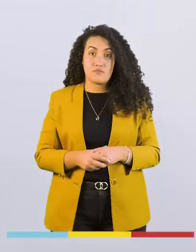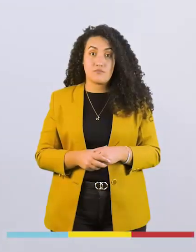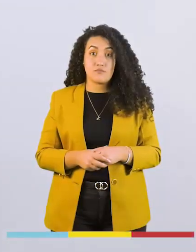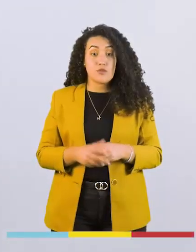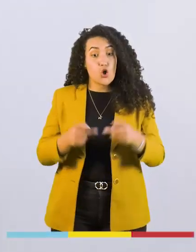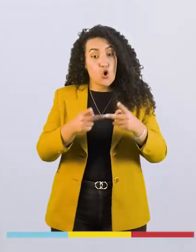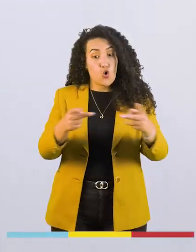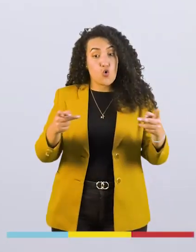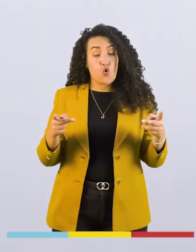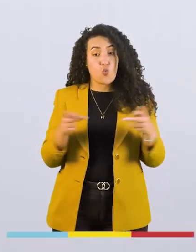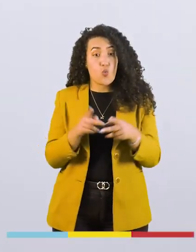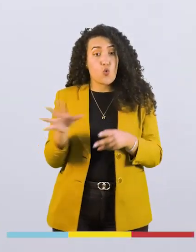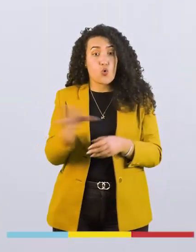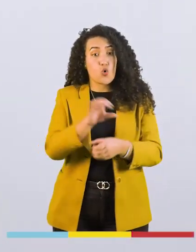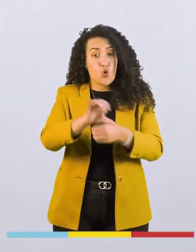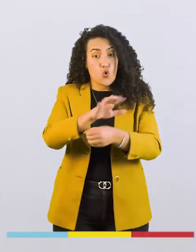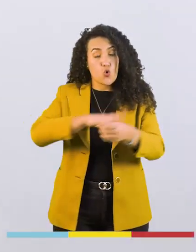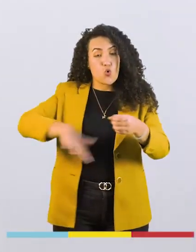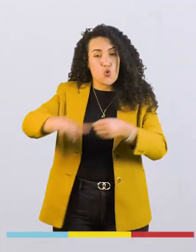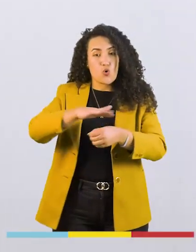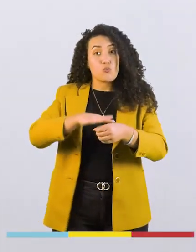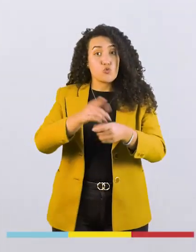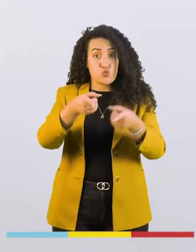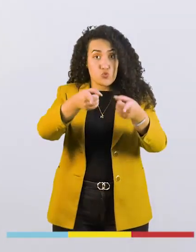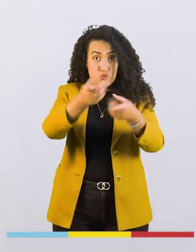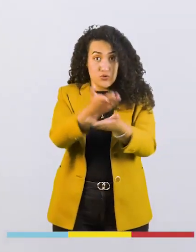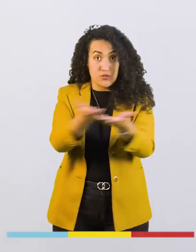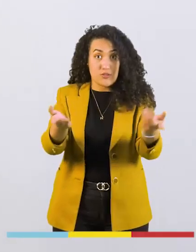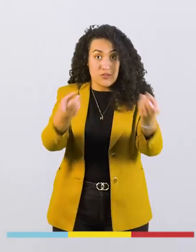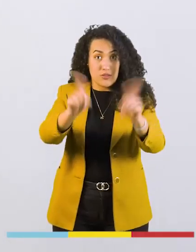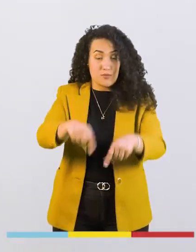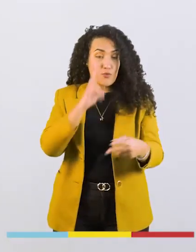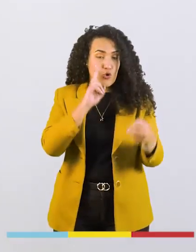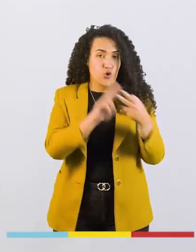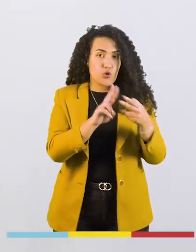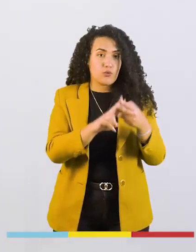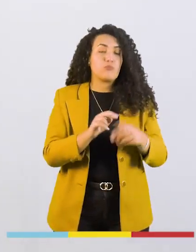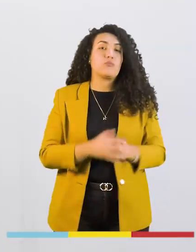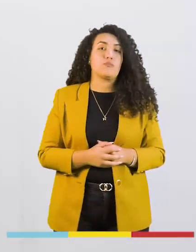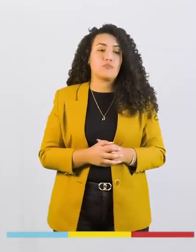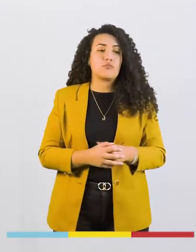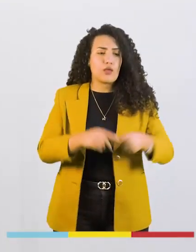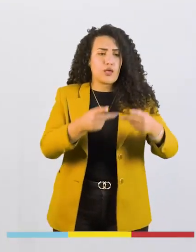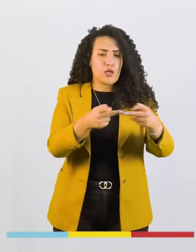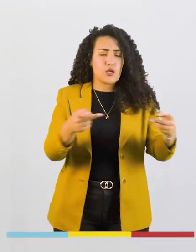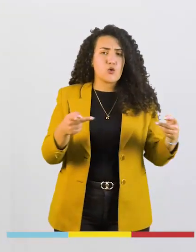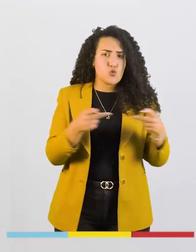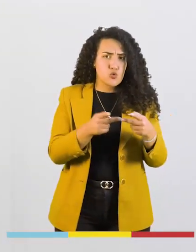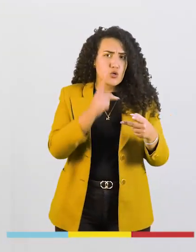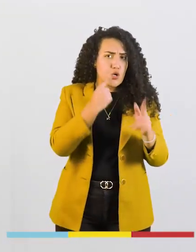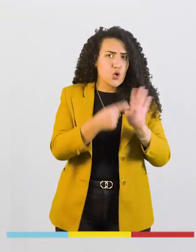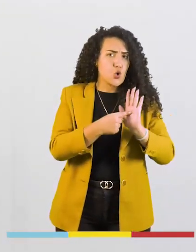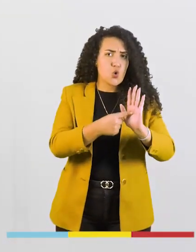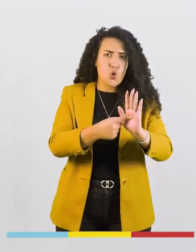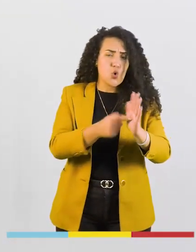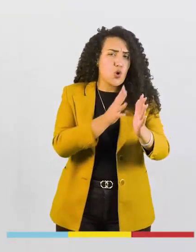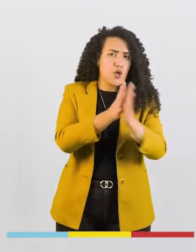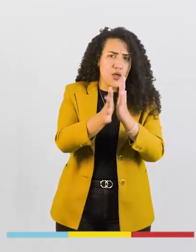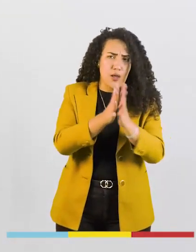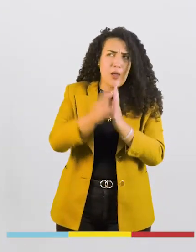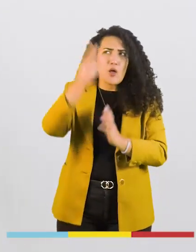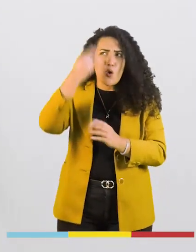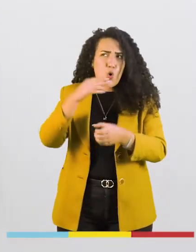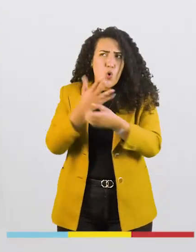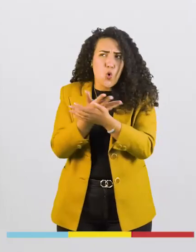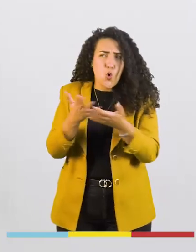Y existe un lugar al alcance de todos los cundinamarqueses y que ustedes también deben conocer. Aquí, en este lugar, ustedes pueden contar sus